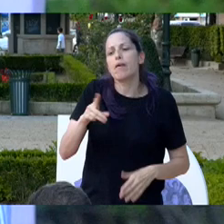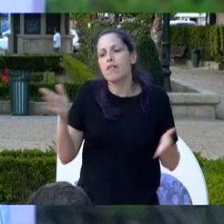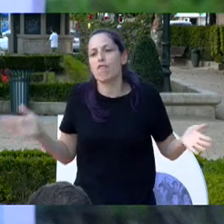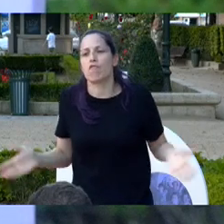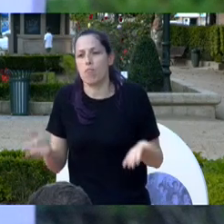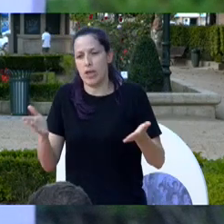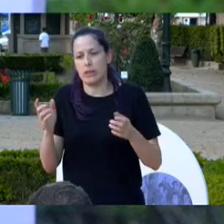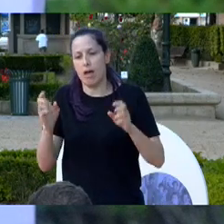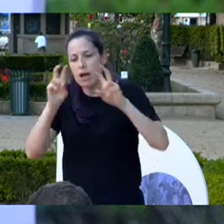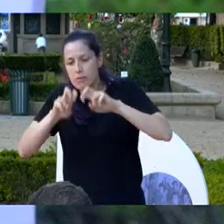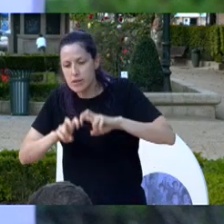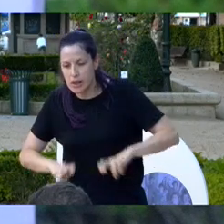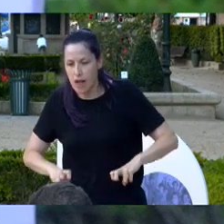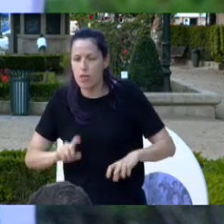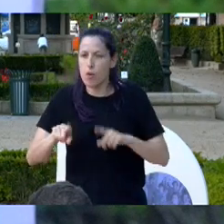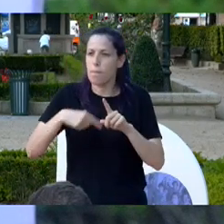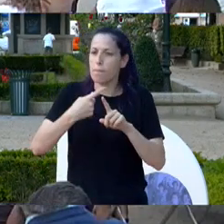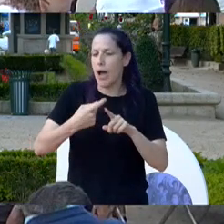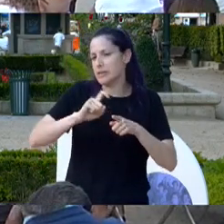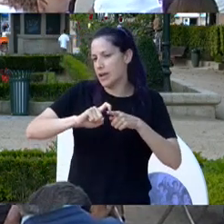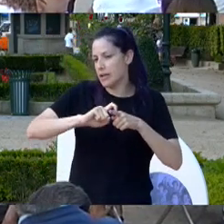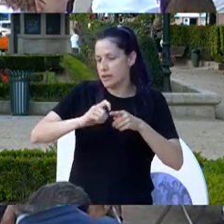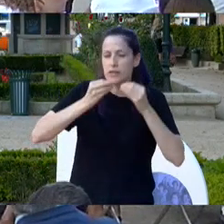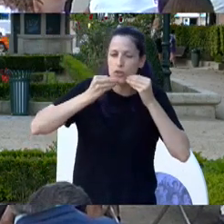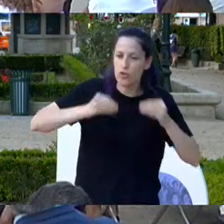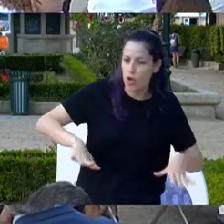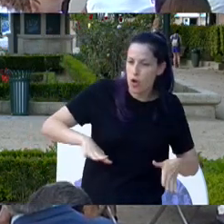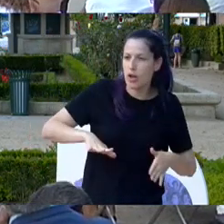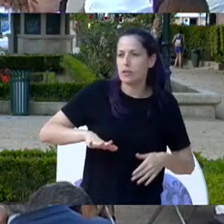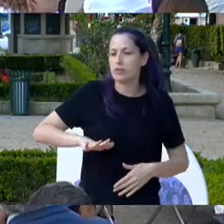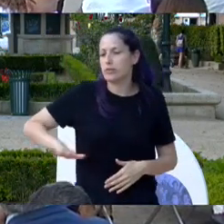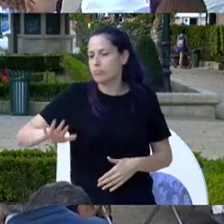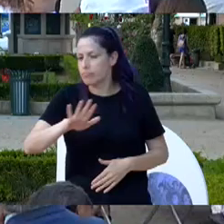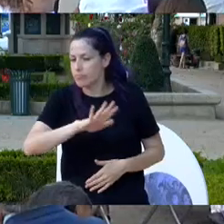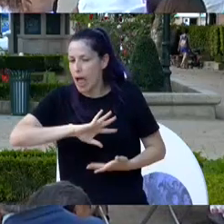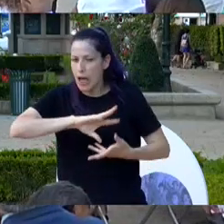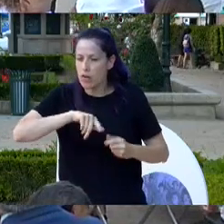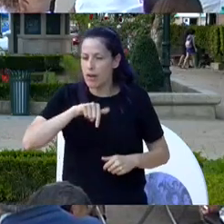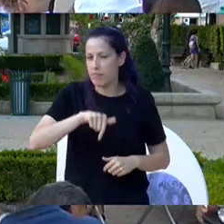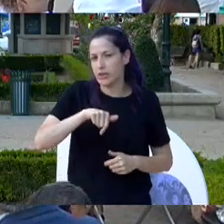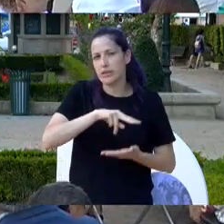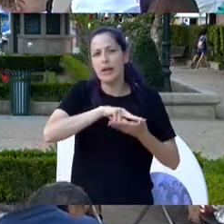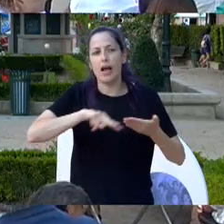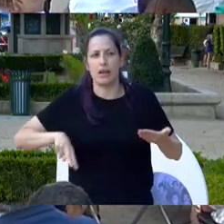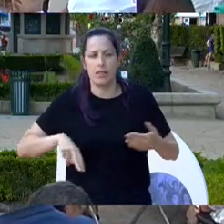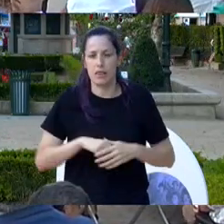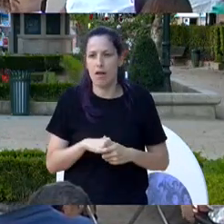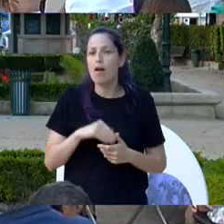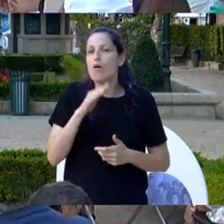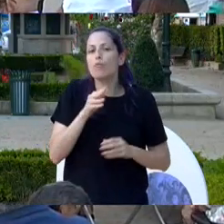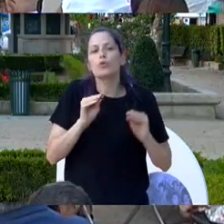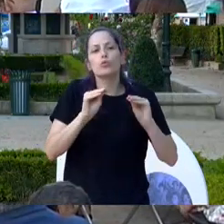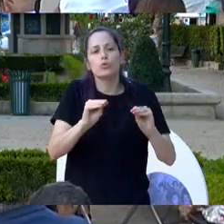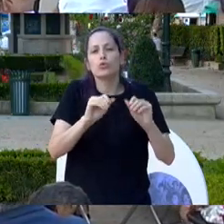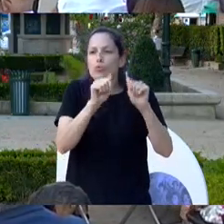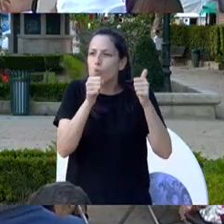e características históricas, xeográficas e culturais de Galicia como unha forma de que os